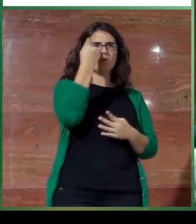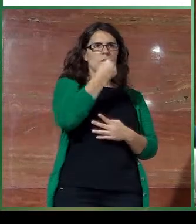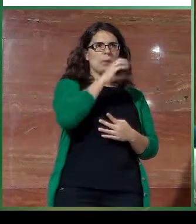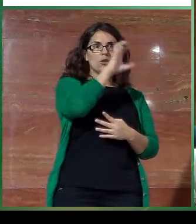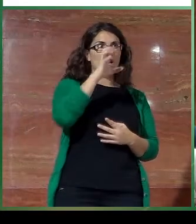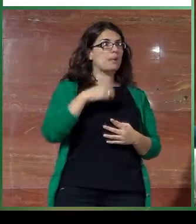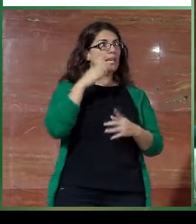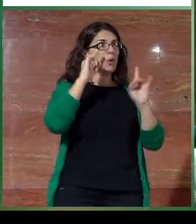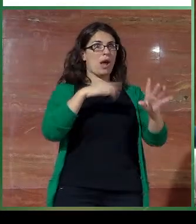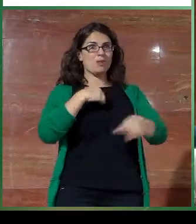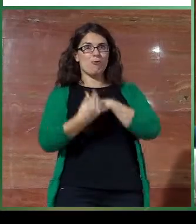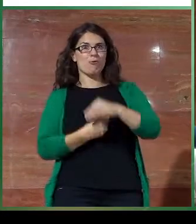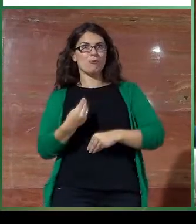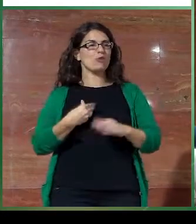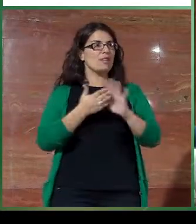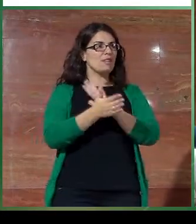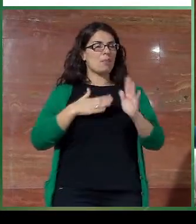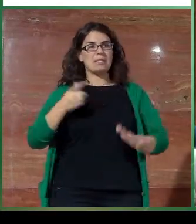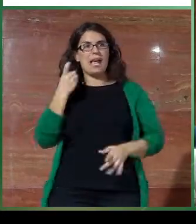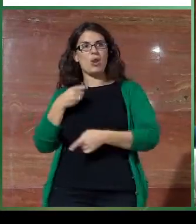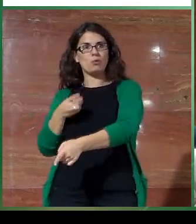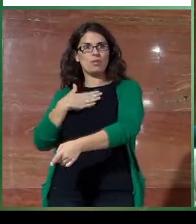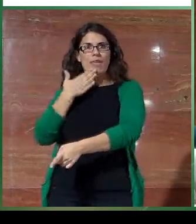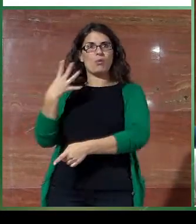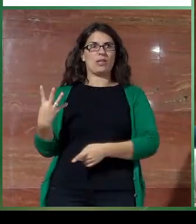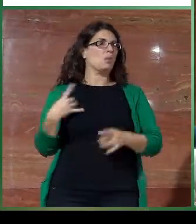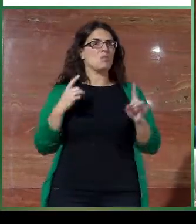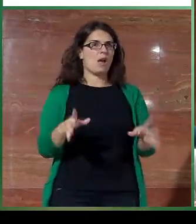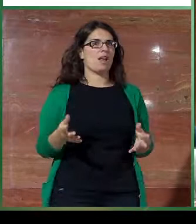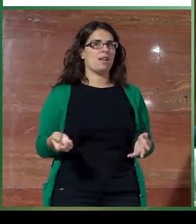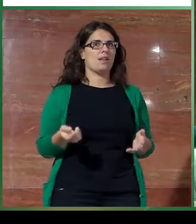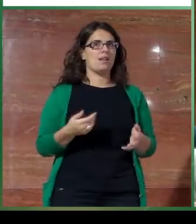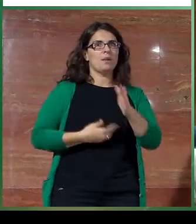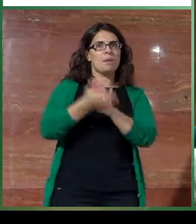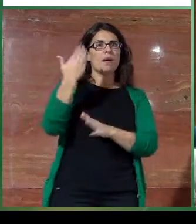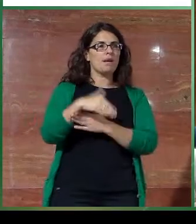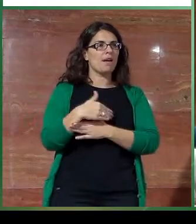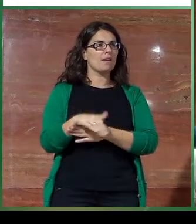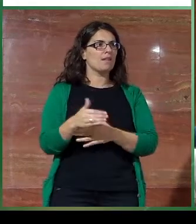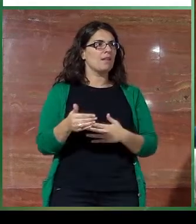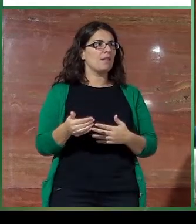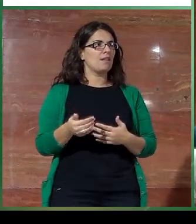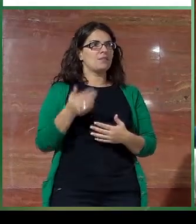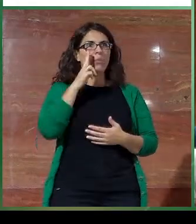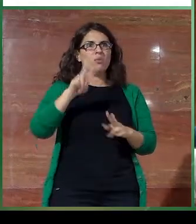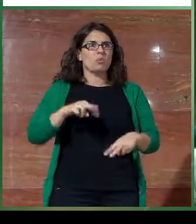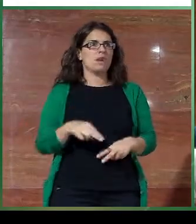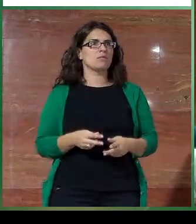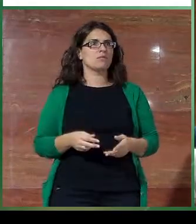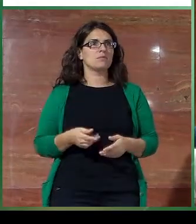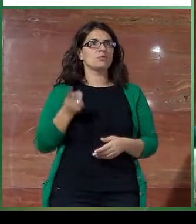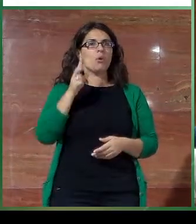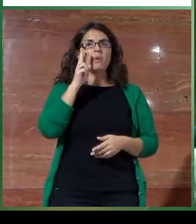por tanto, los mismos pictogramas que utilizan mis alumnos de 4 años, que cuando salen a la calle no los ven jamás. Solamente ven